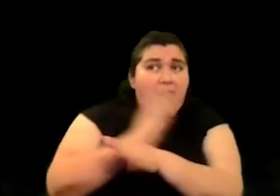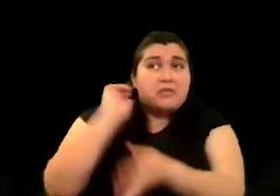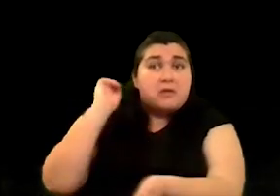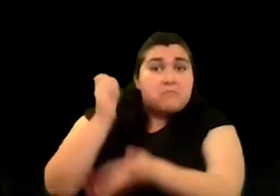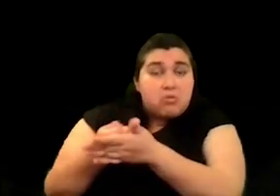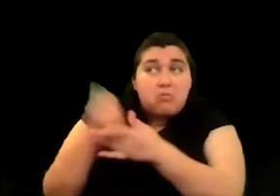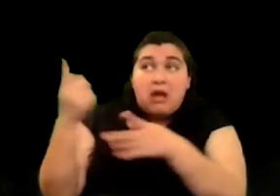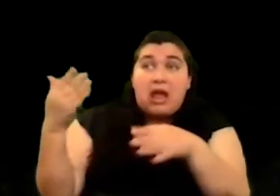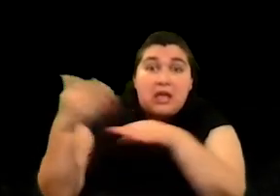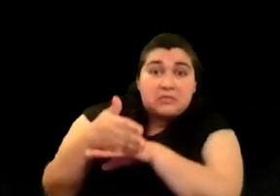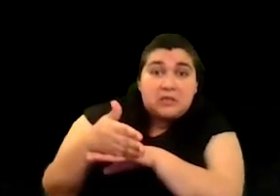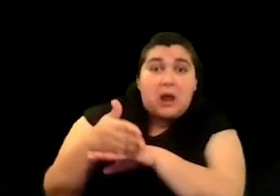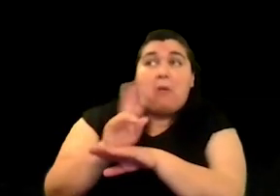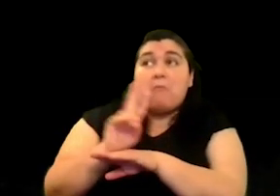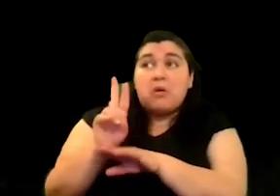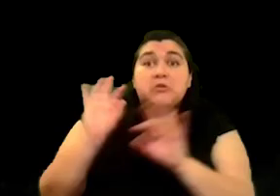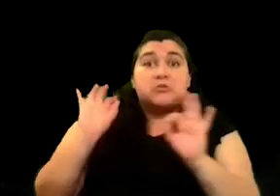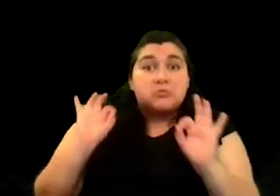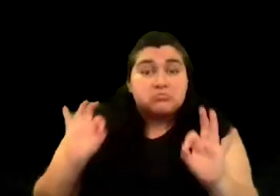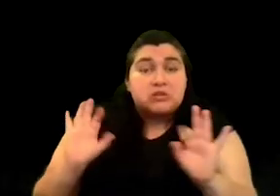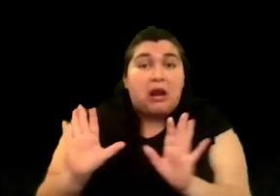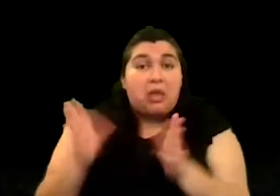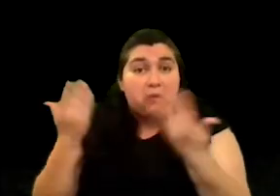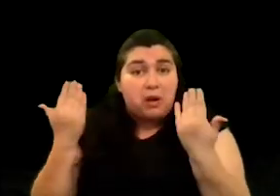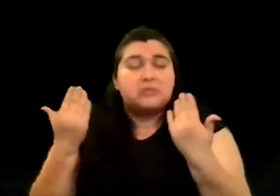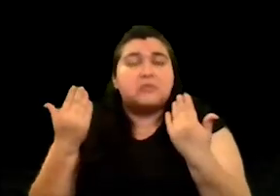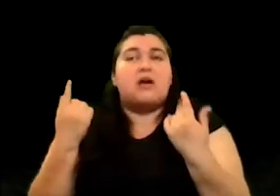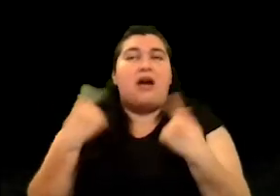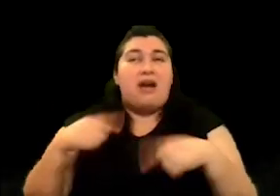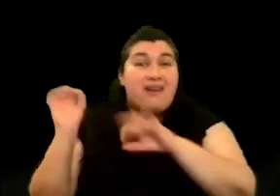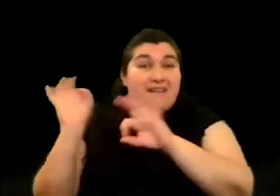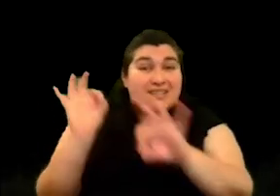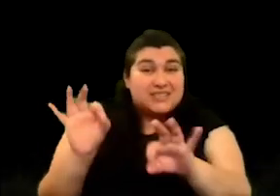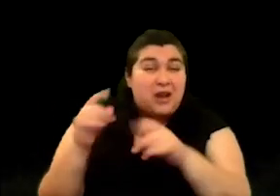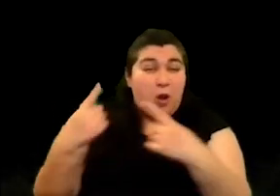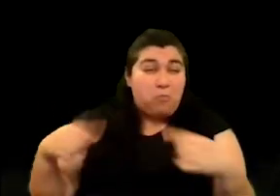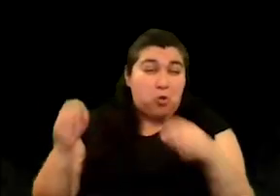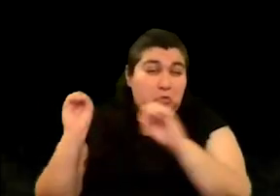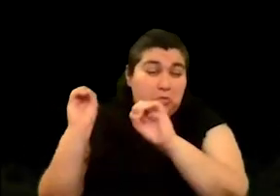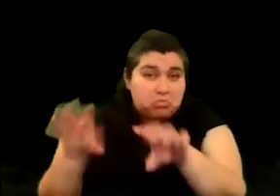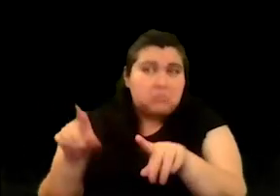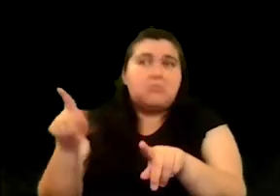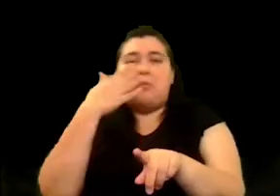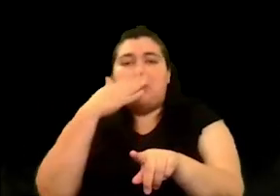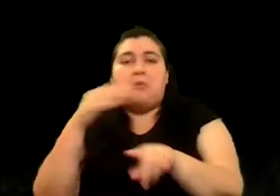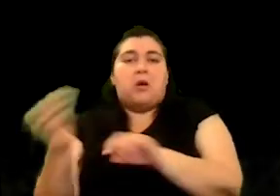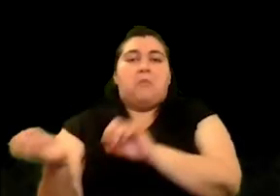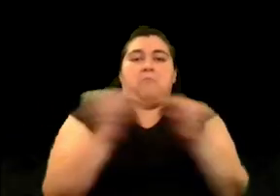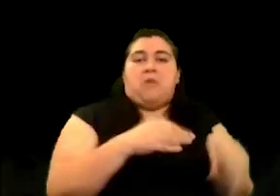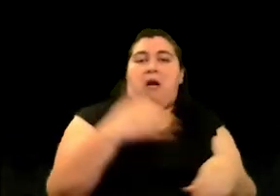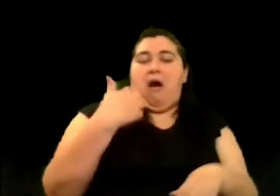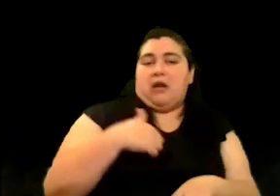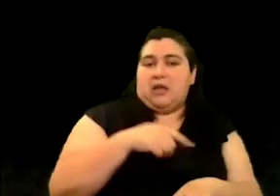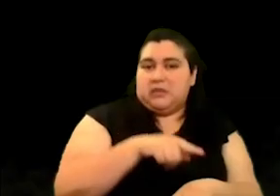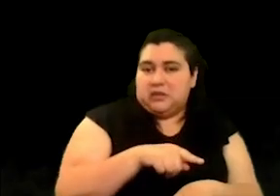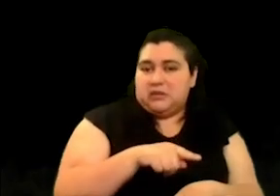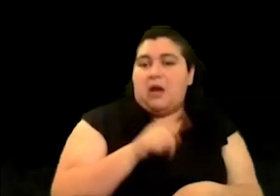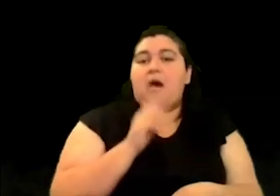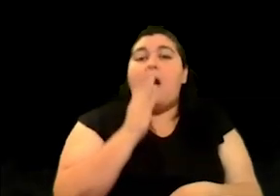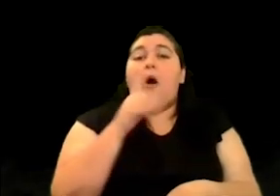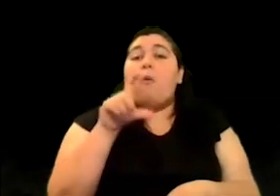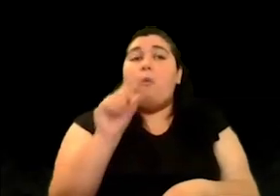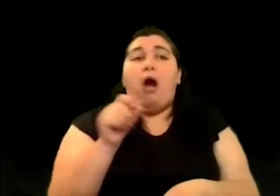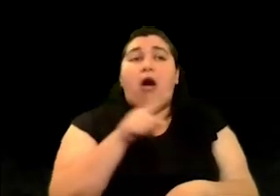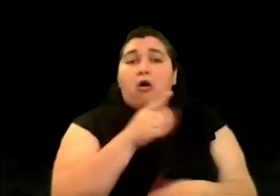les habilitaba, una vez que la mercadería había venido a Argentina, que ingresaba, le solicitaban los bancos los dólares al